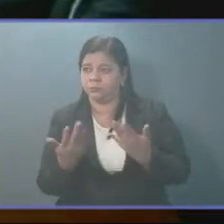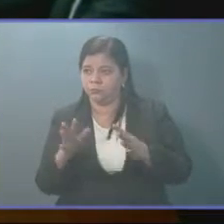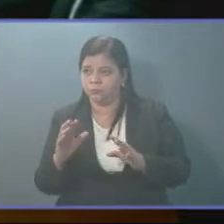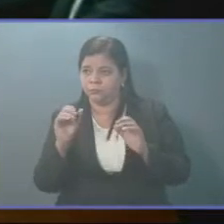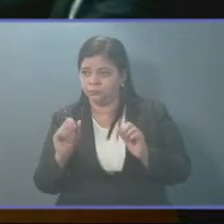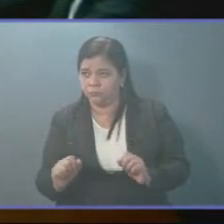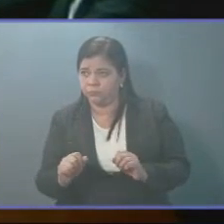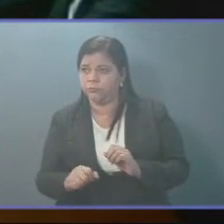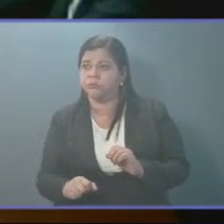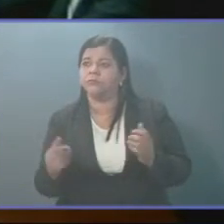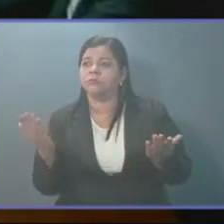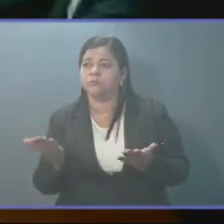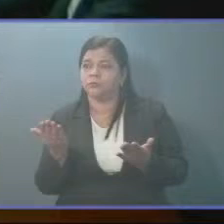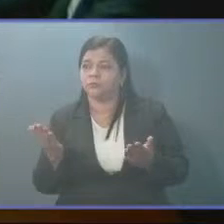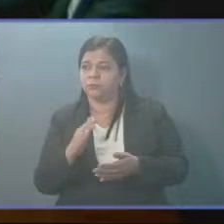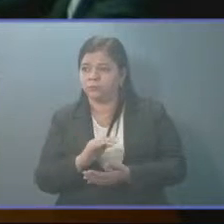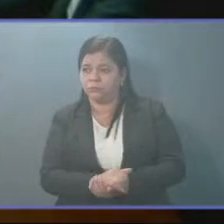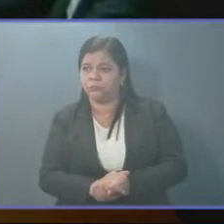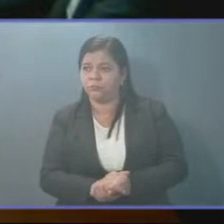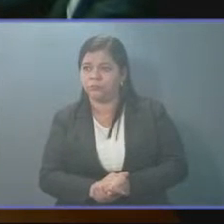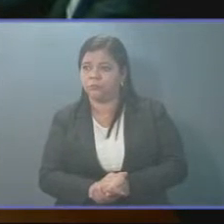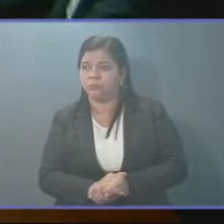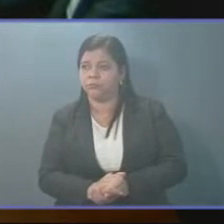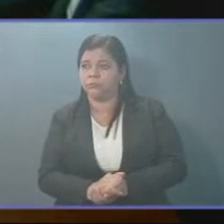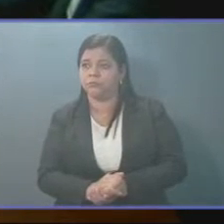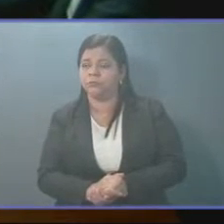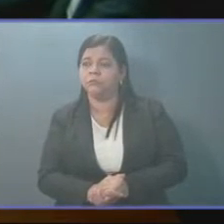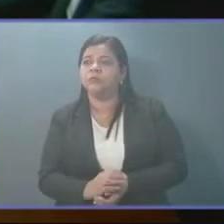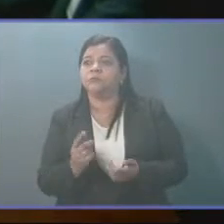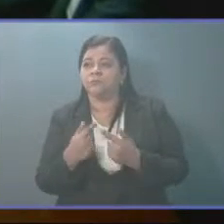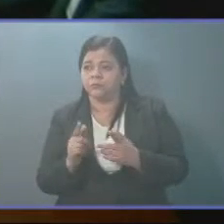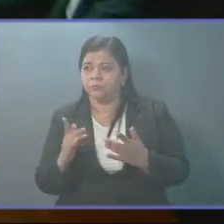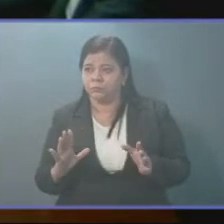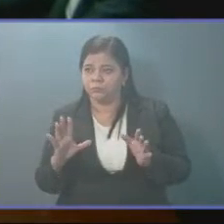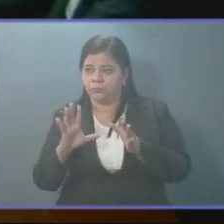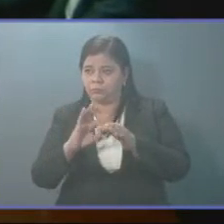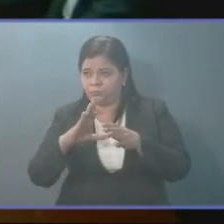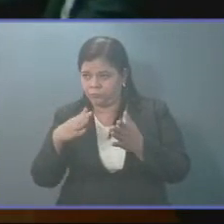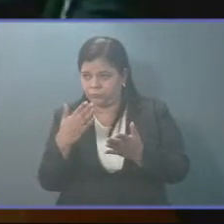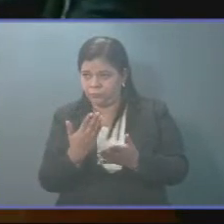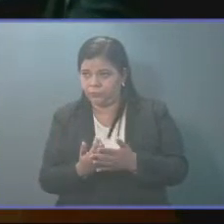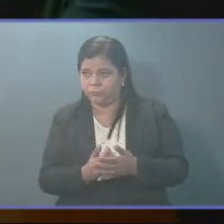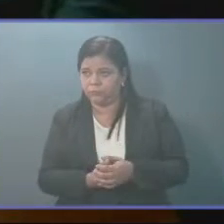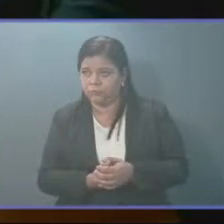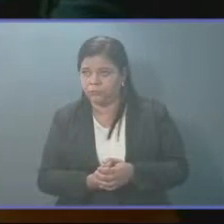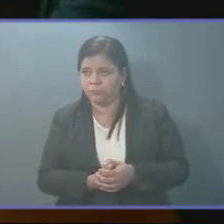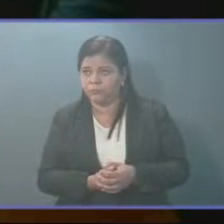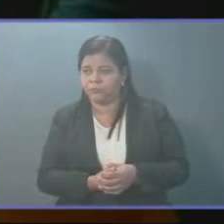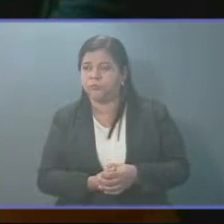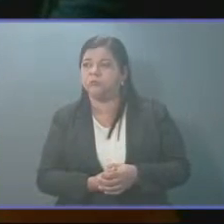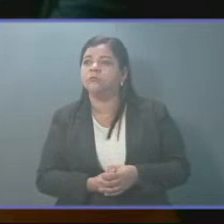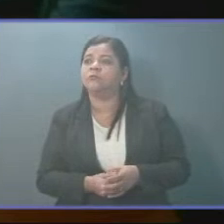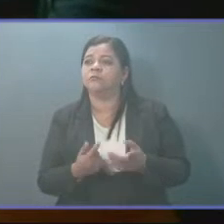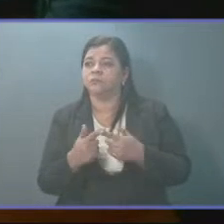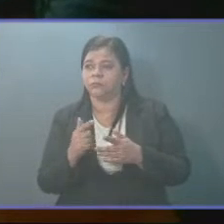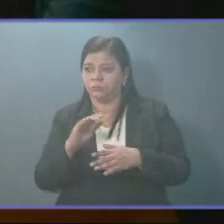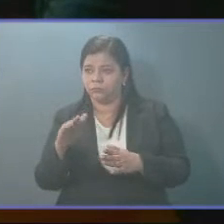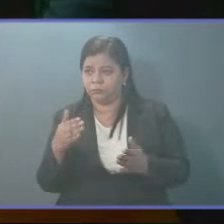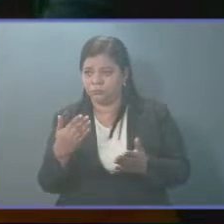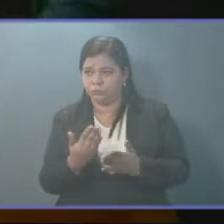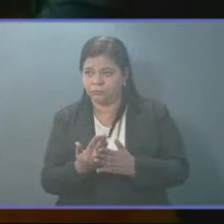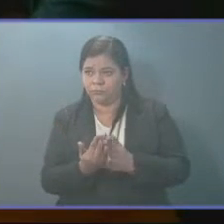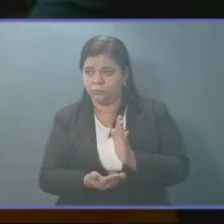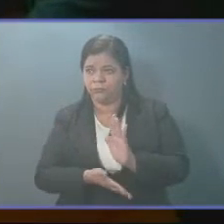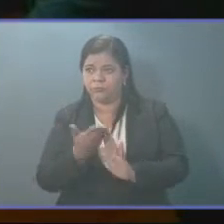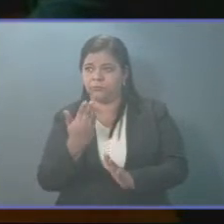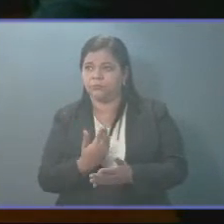también un trabajador, una declaración jurada que pueda ser un testigo, y ahí van pruebas documentales.